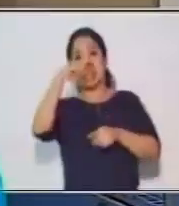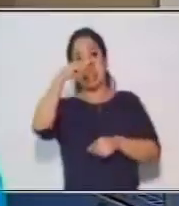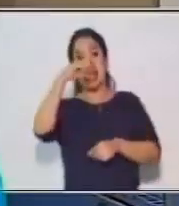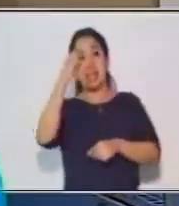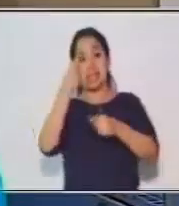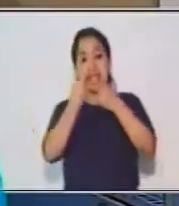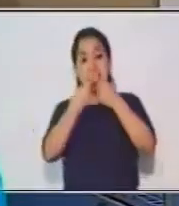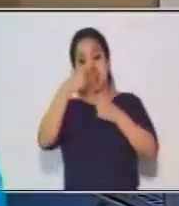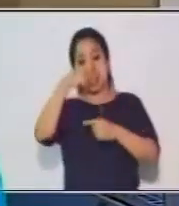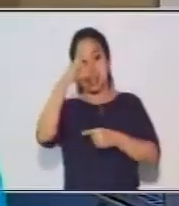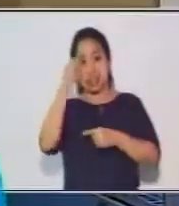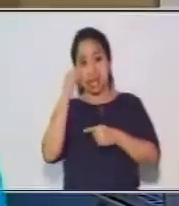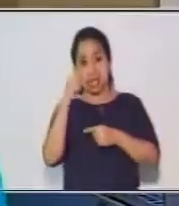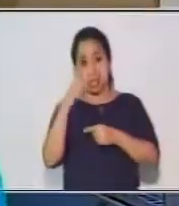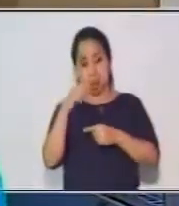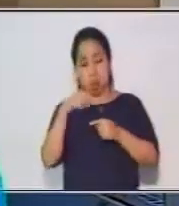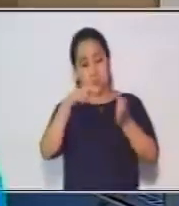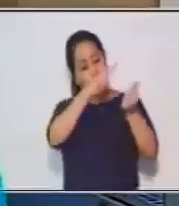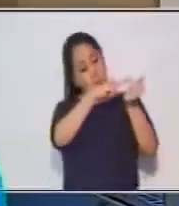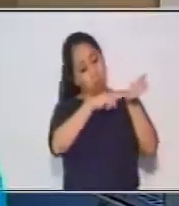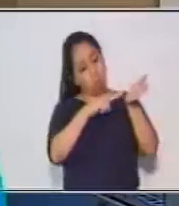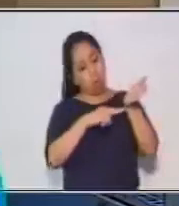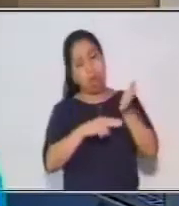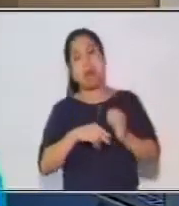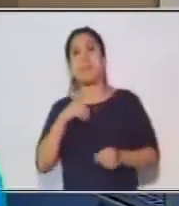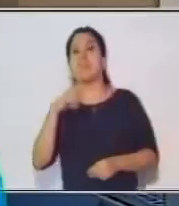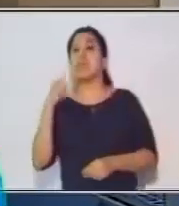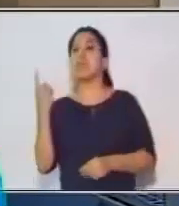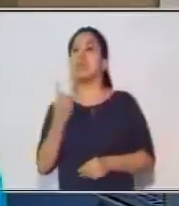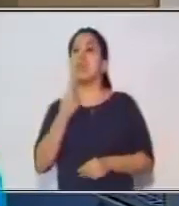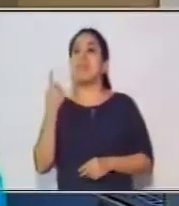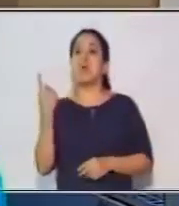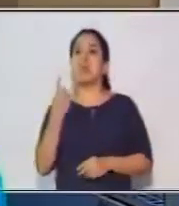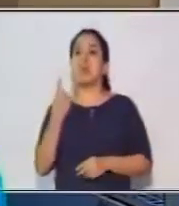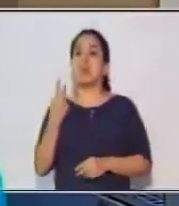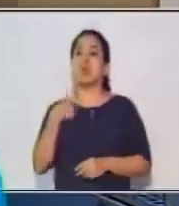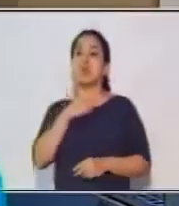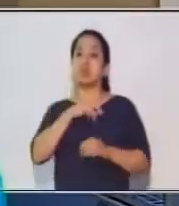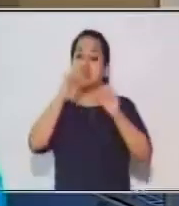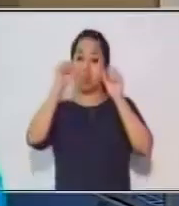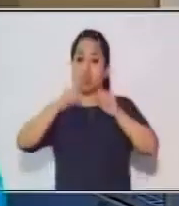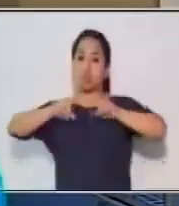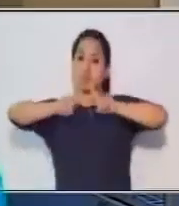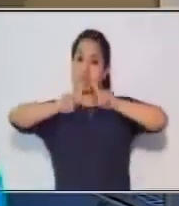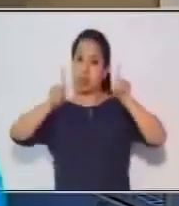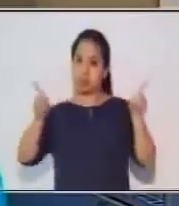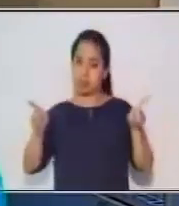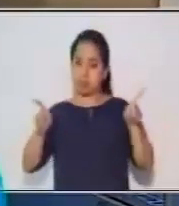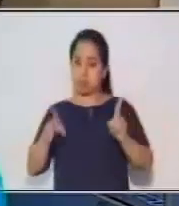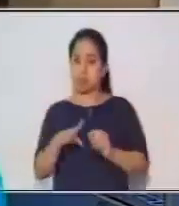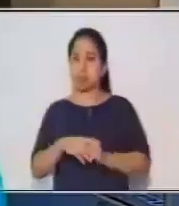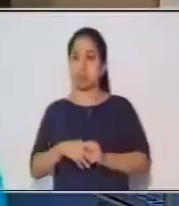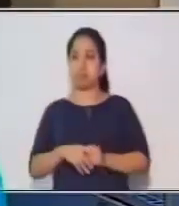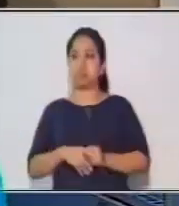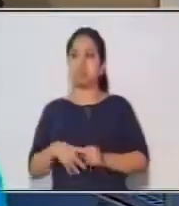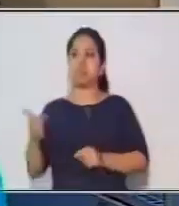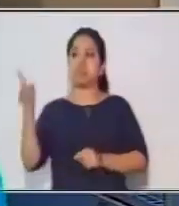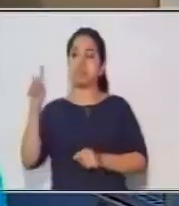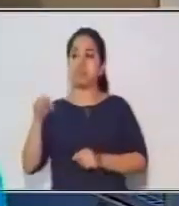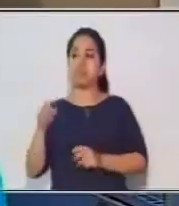¿Sí? Entonces es muy importante que nosotros podamos distinguirlo. En este